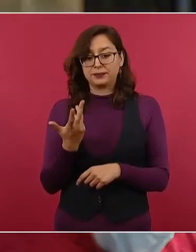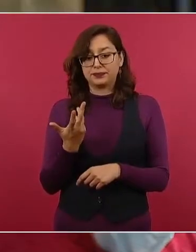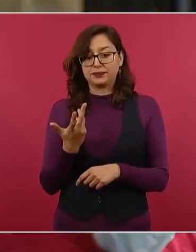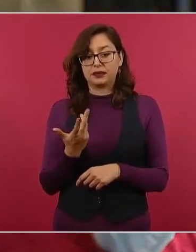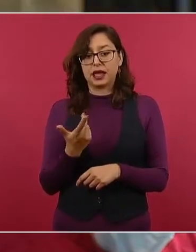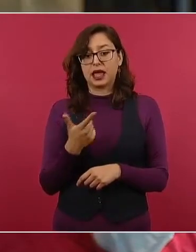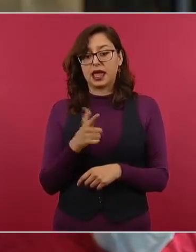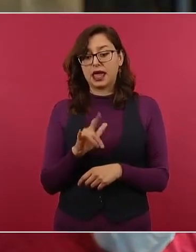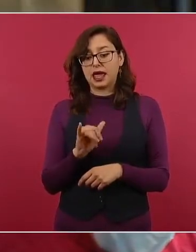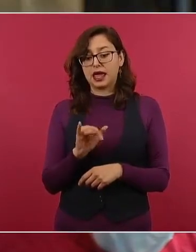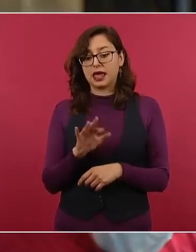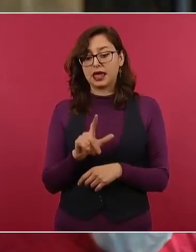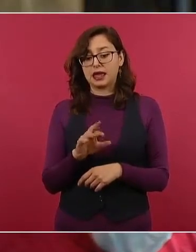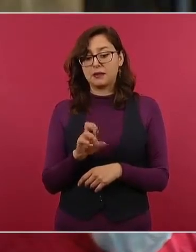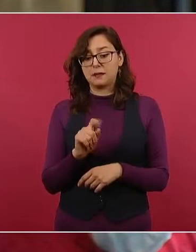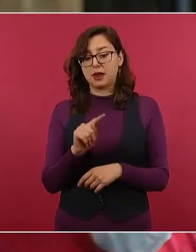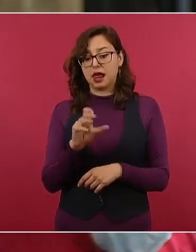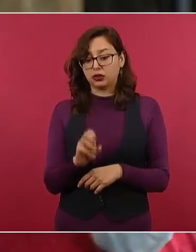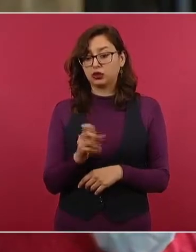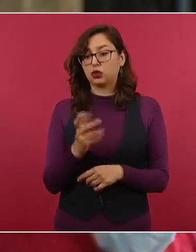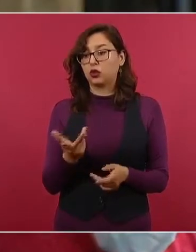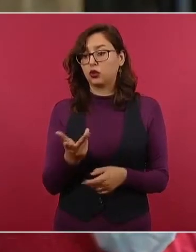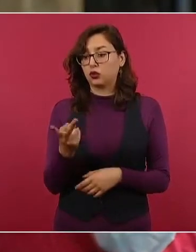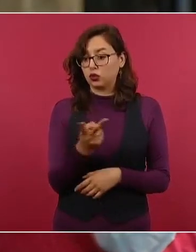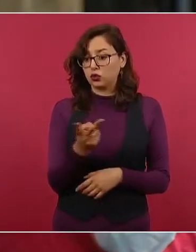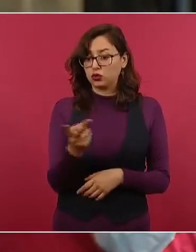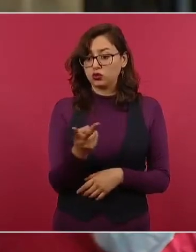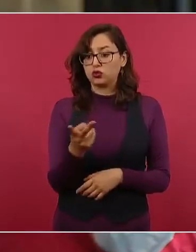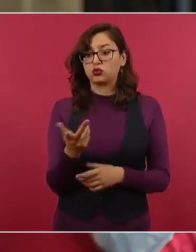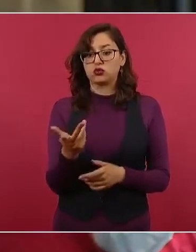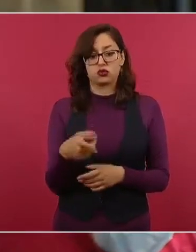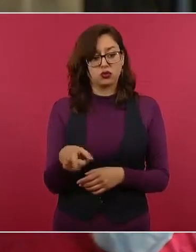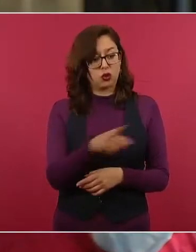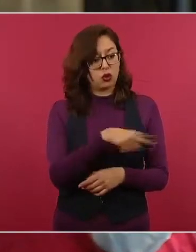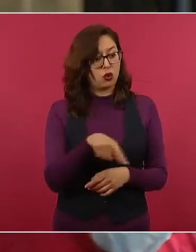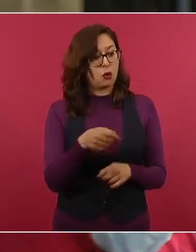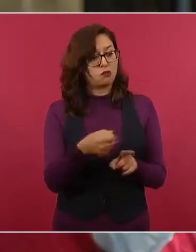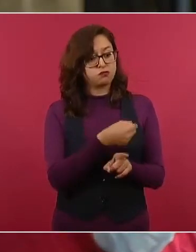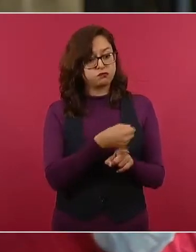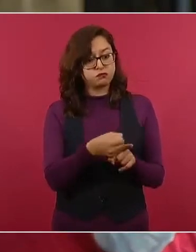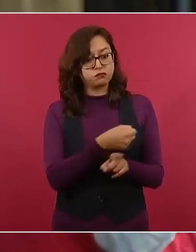Gilberto Tejeda, fueron gente que golpearon a los que eran auténticos